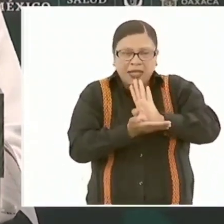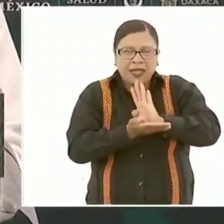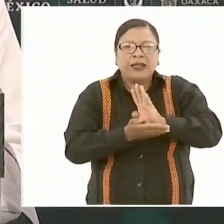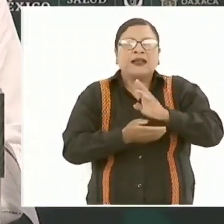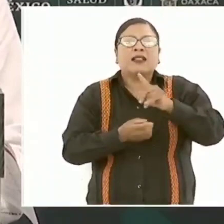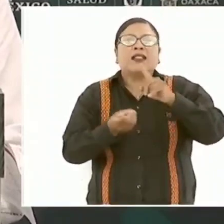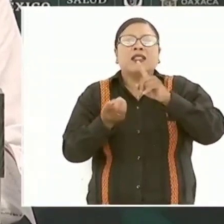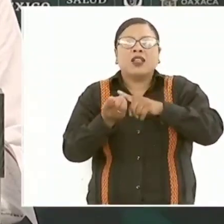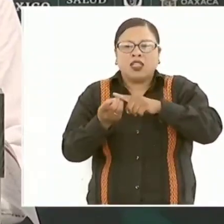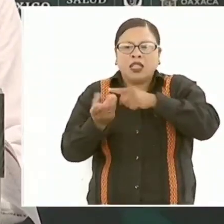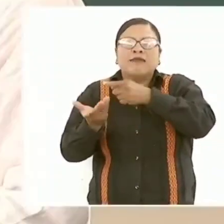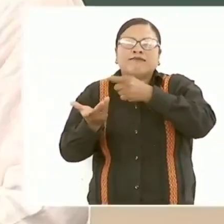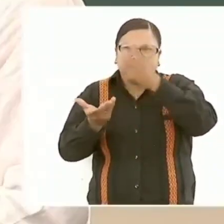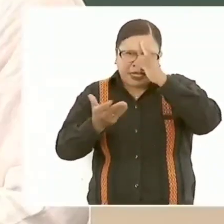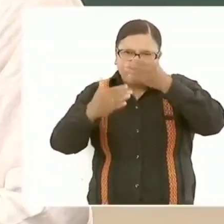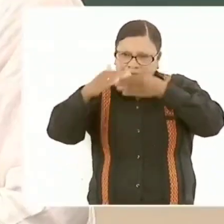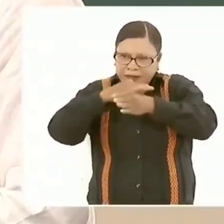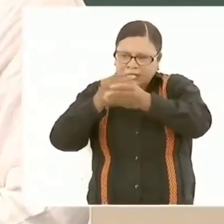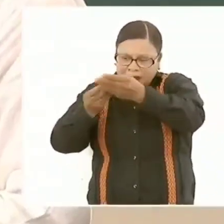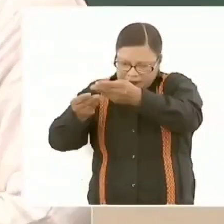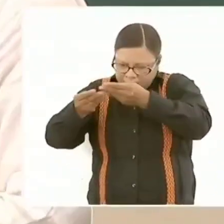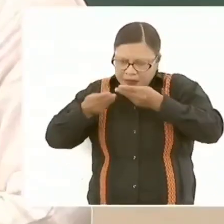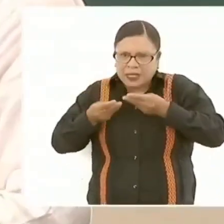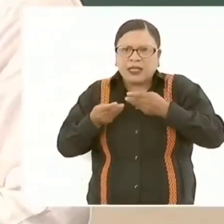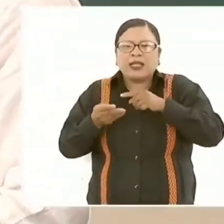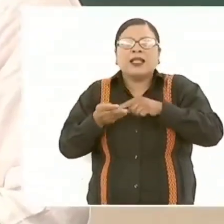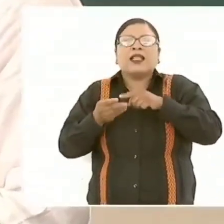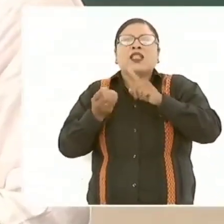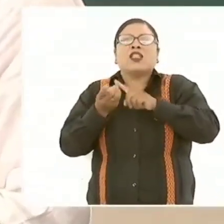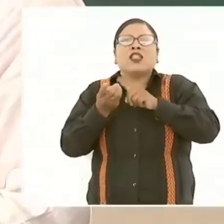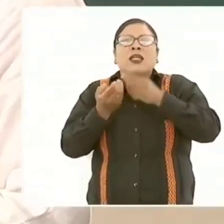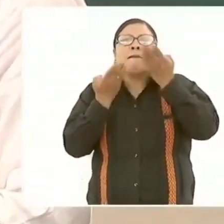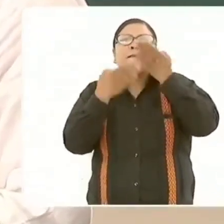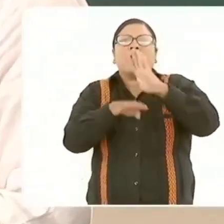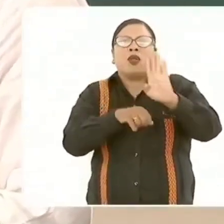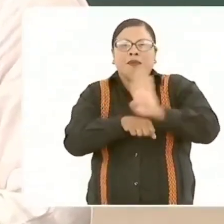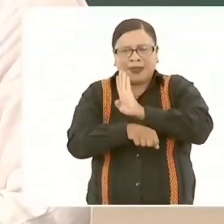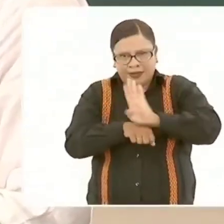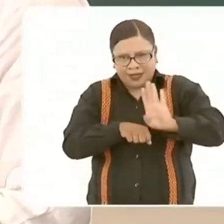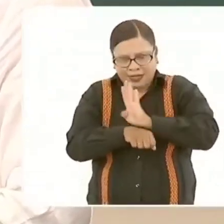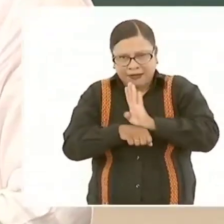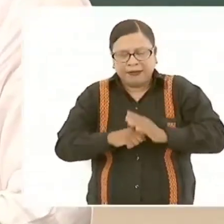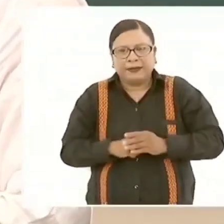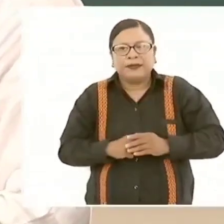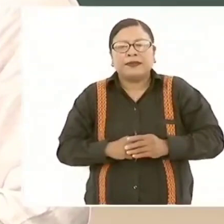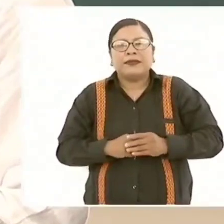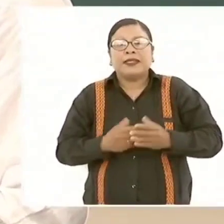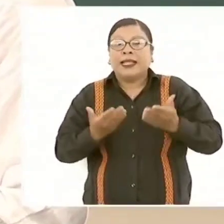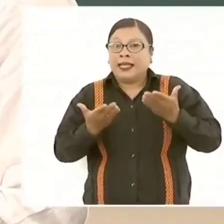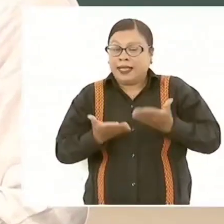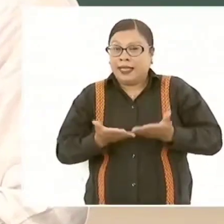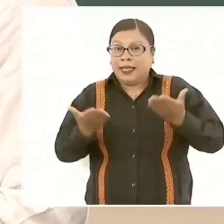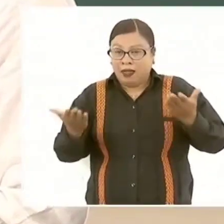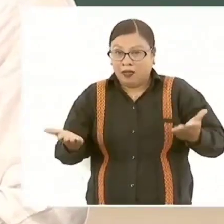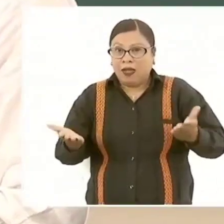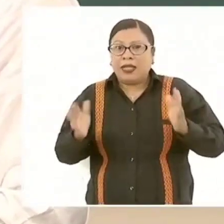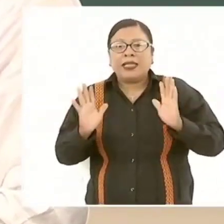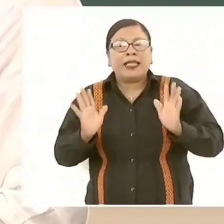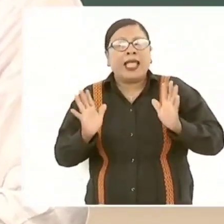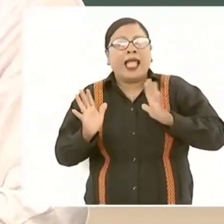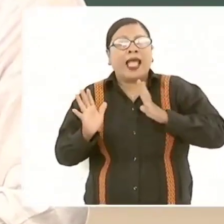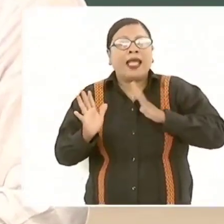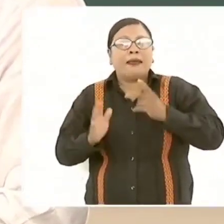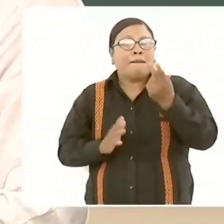a recibir a través del Banco del Bienestar. Ahora ya son